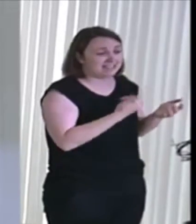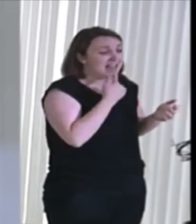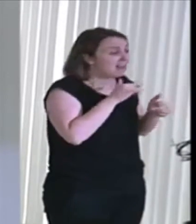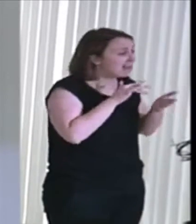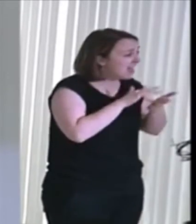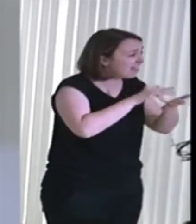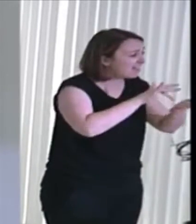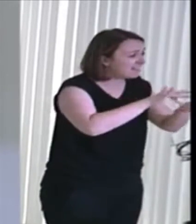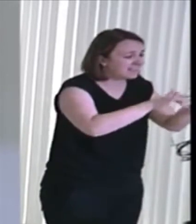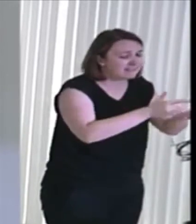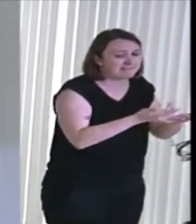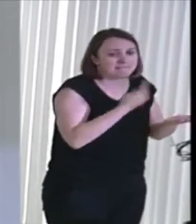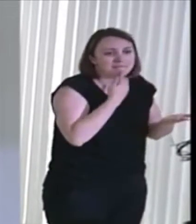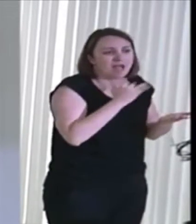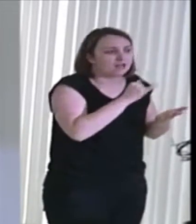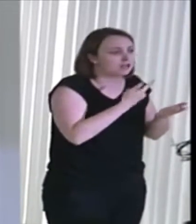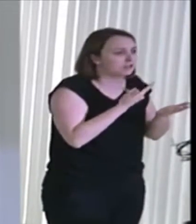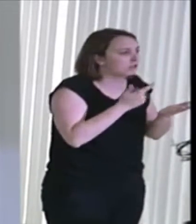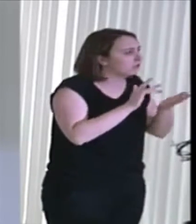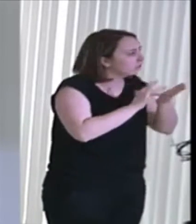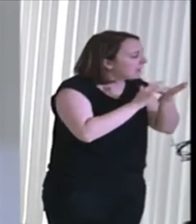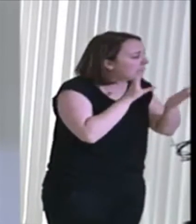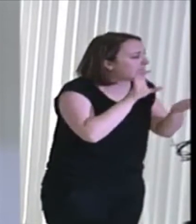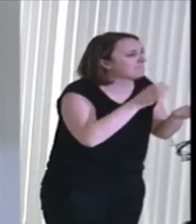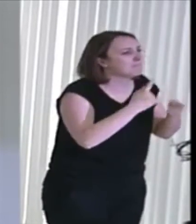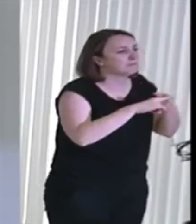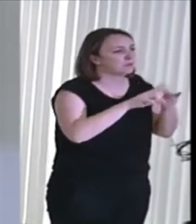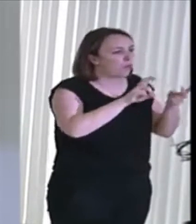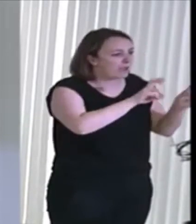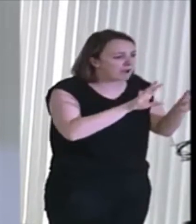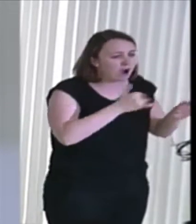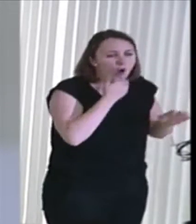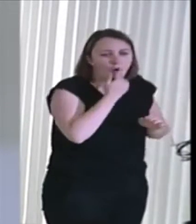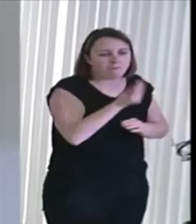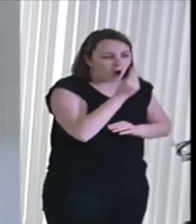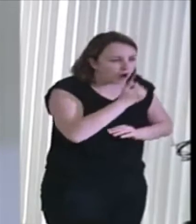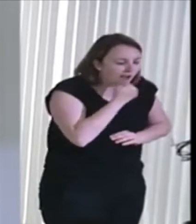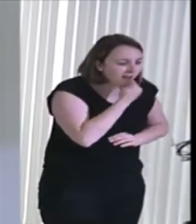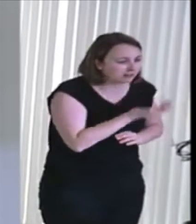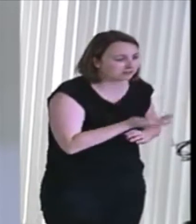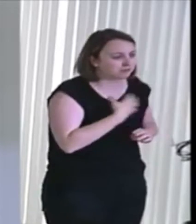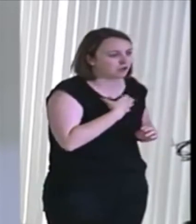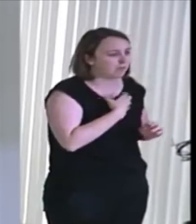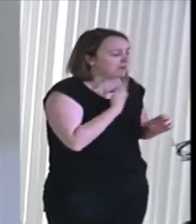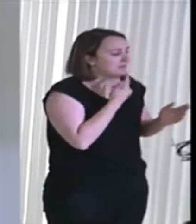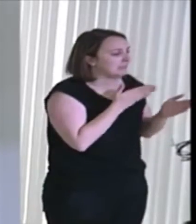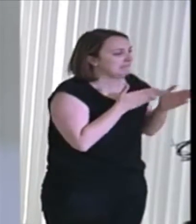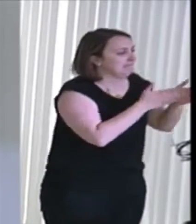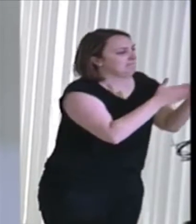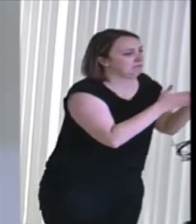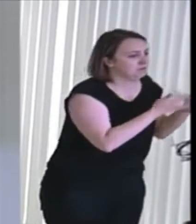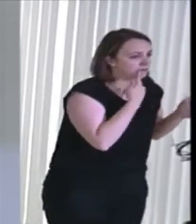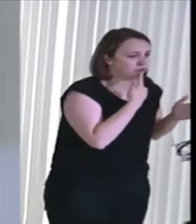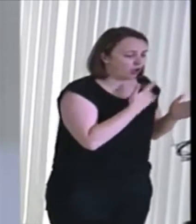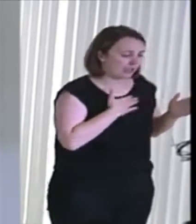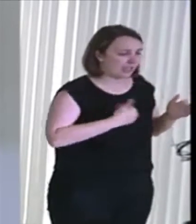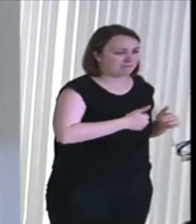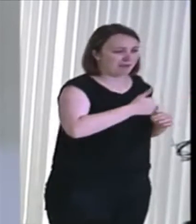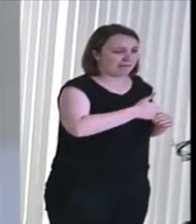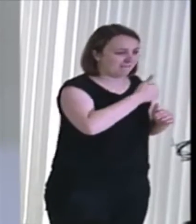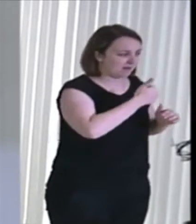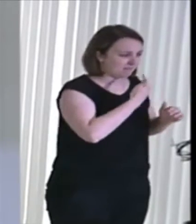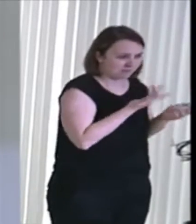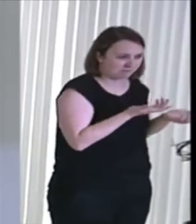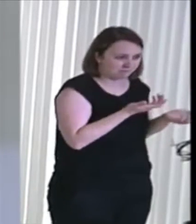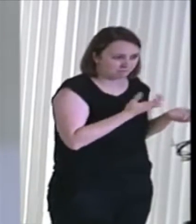día tienes un proyecto, o sea, hay una aplicación nueva que mejora la que ya tienes, no te puedes dejar llevar por esa espiral de superación